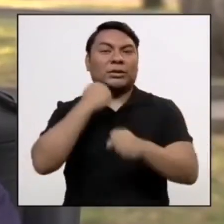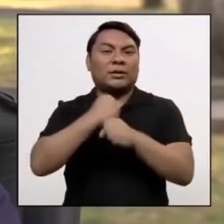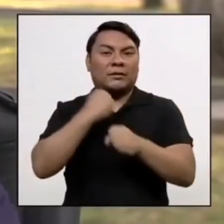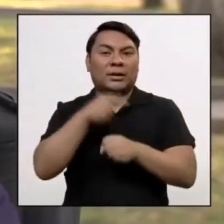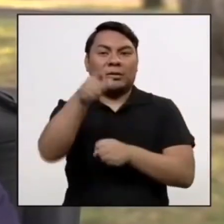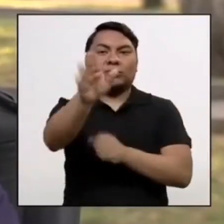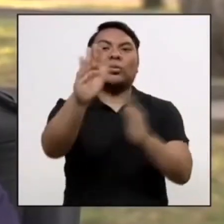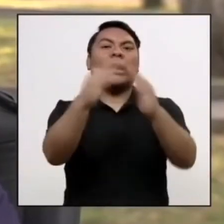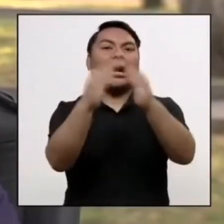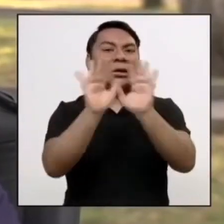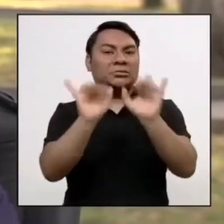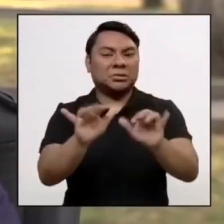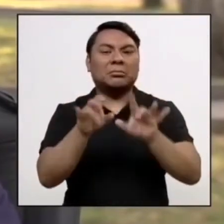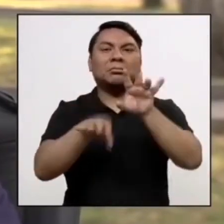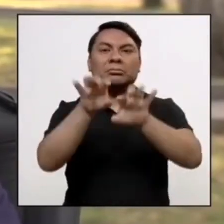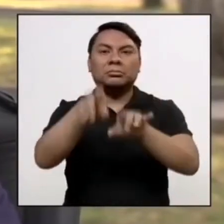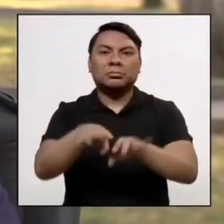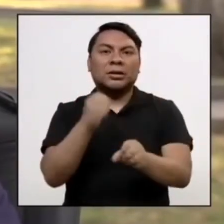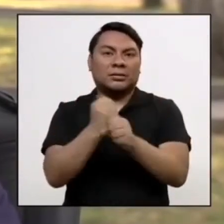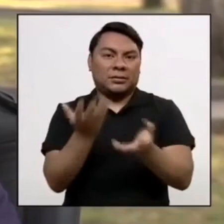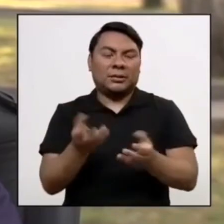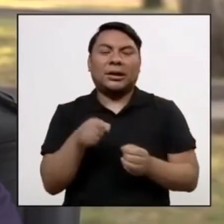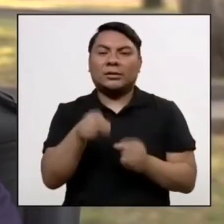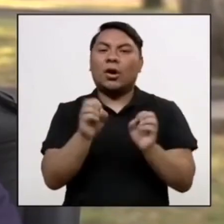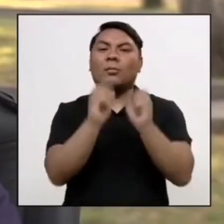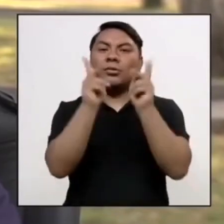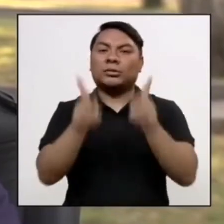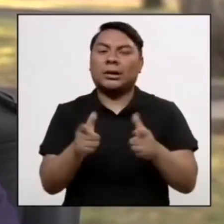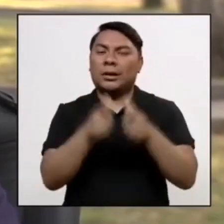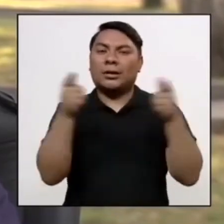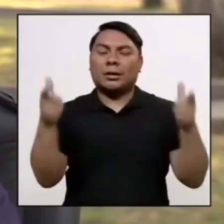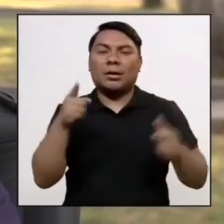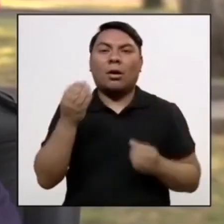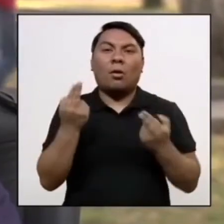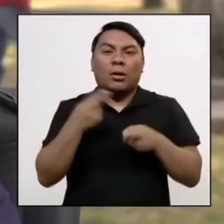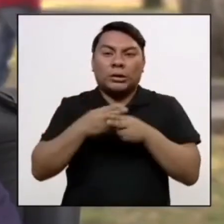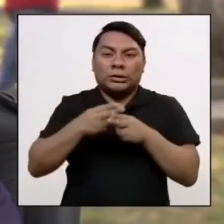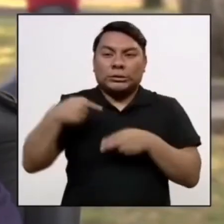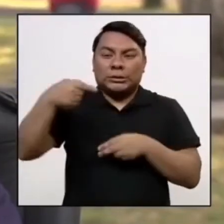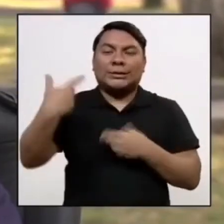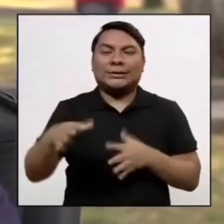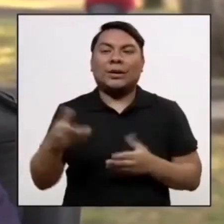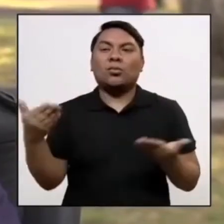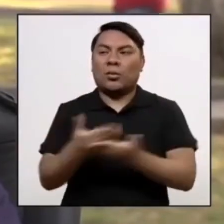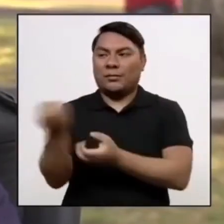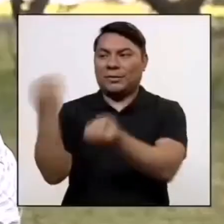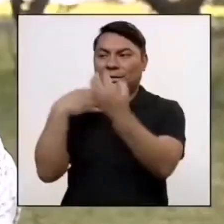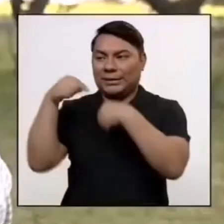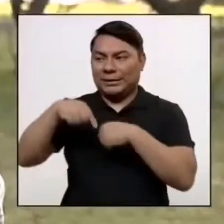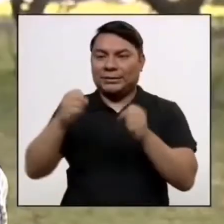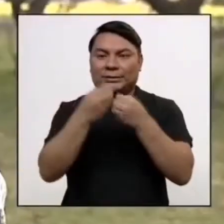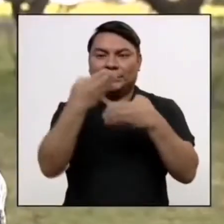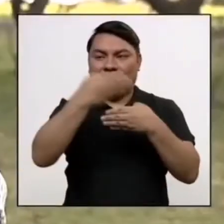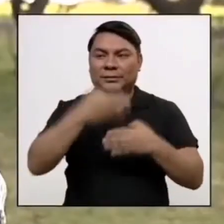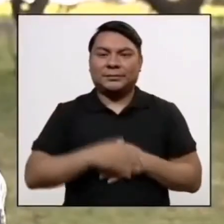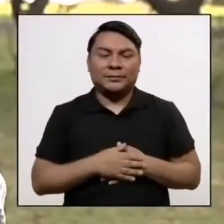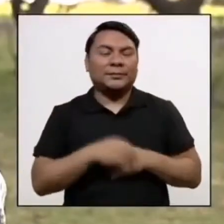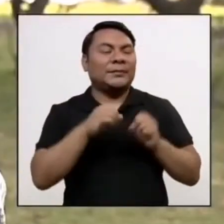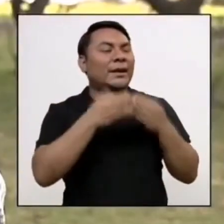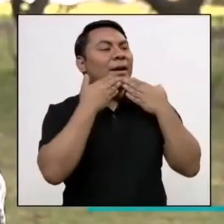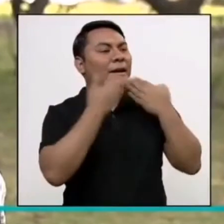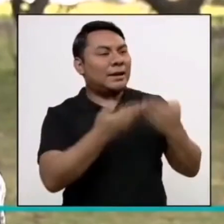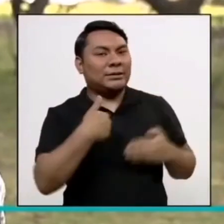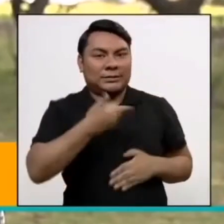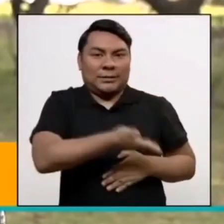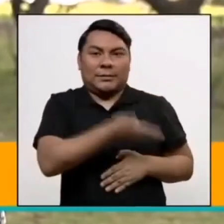desde casa. Va a ser una oportunidad muy grande y ojalá que muy pronto nos traigas muchas novedades aquí a Sin Barreras. Agradecerte simplemente